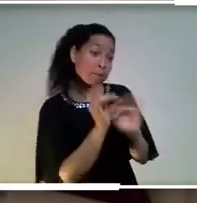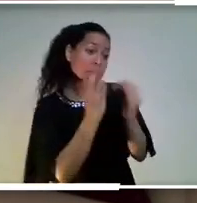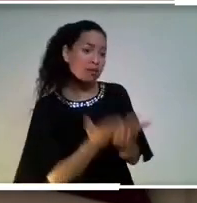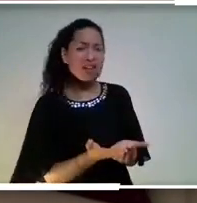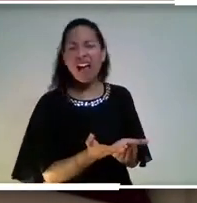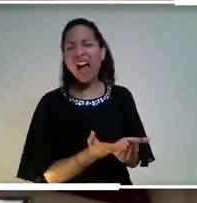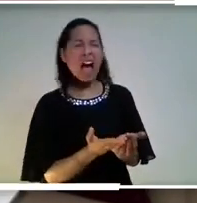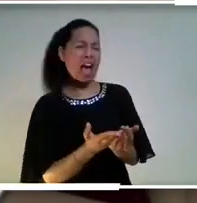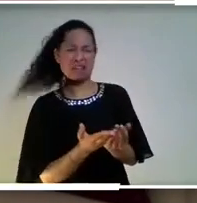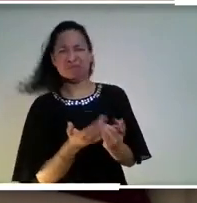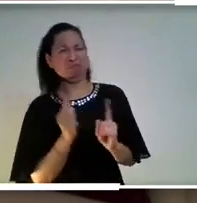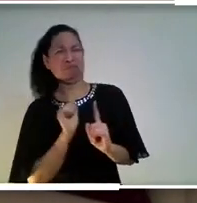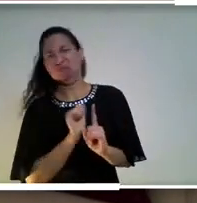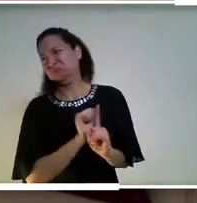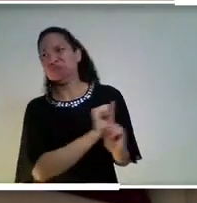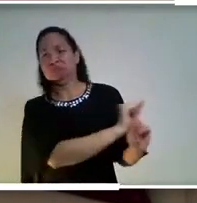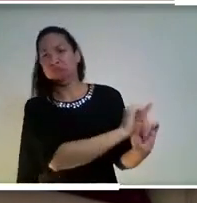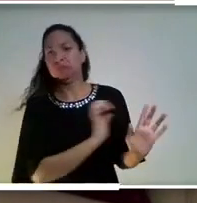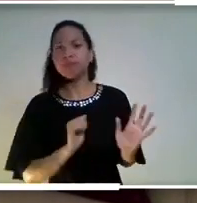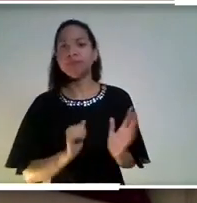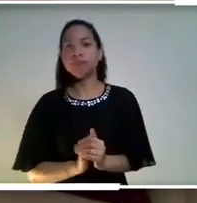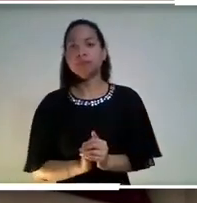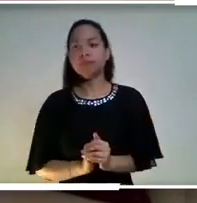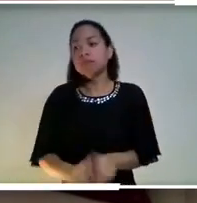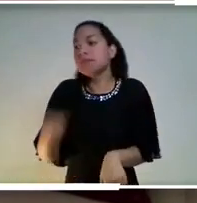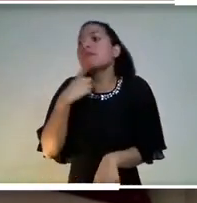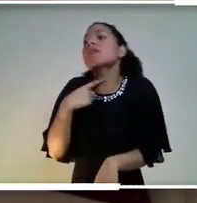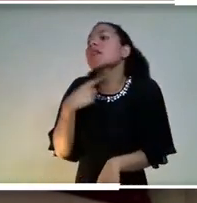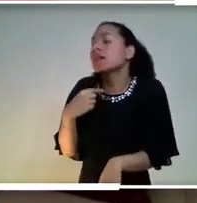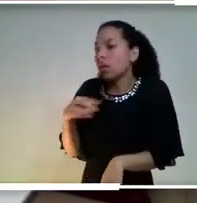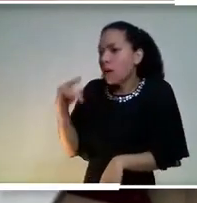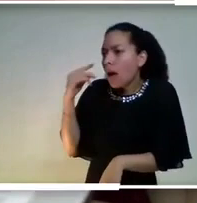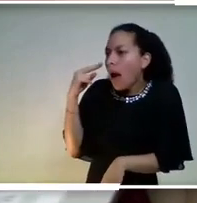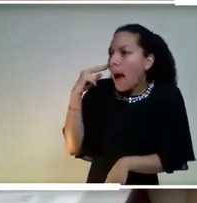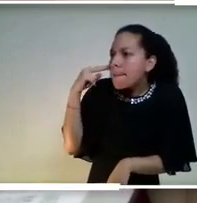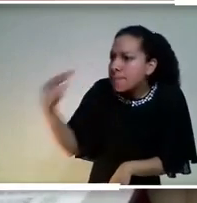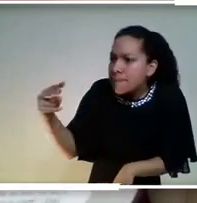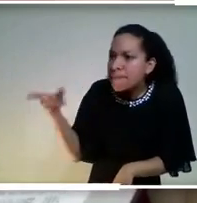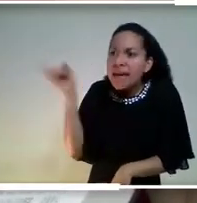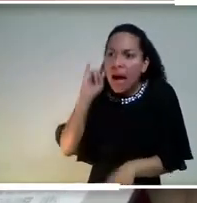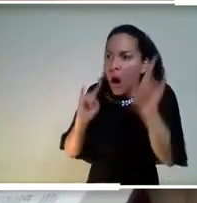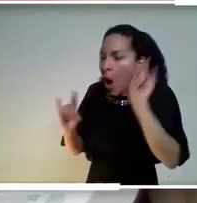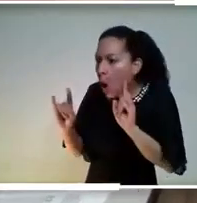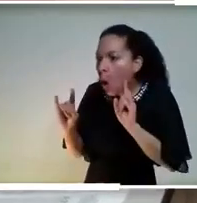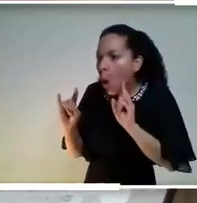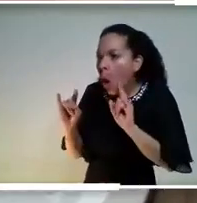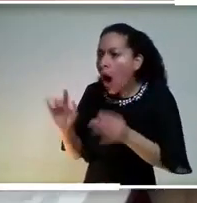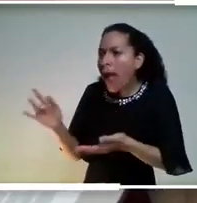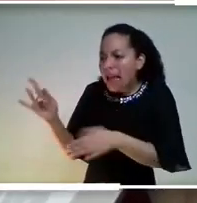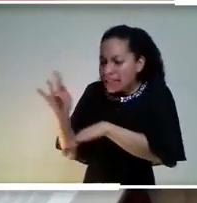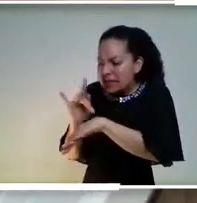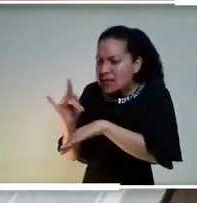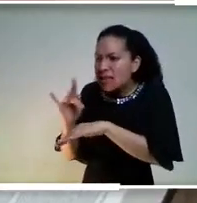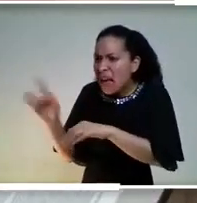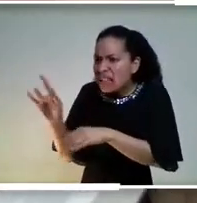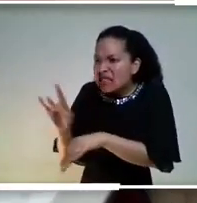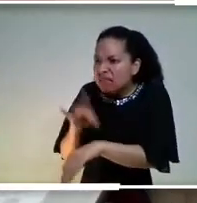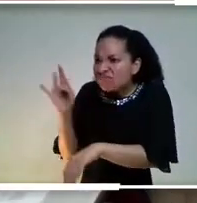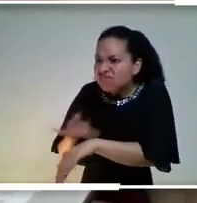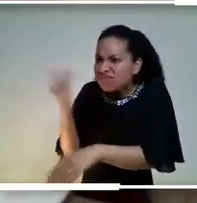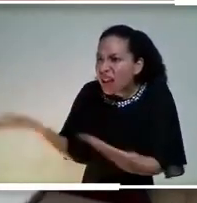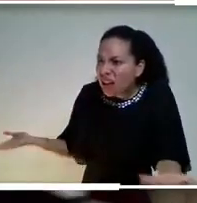los sentidos y no por una iglesia el señor qué es lo más importante para para ti querido hermano